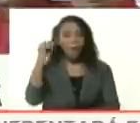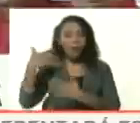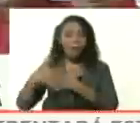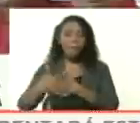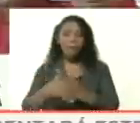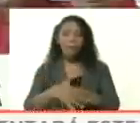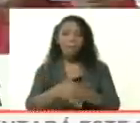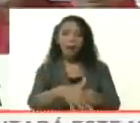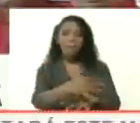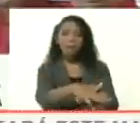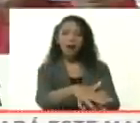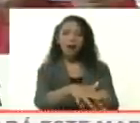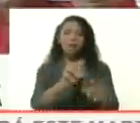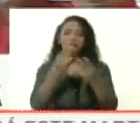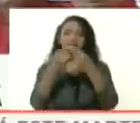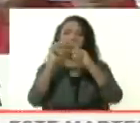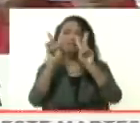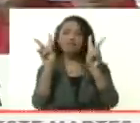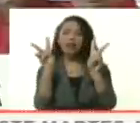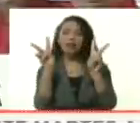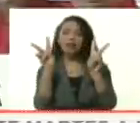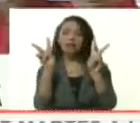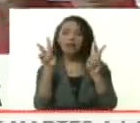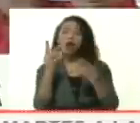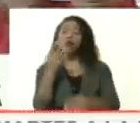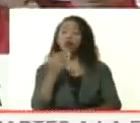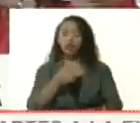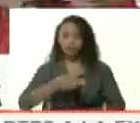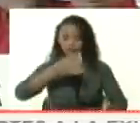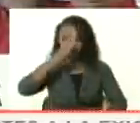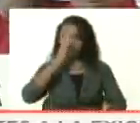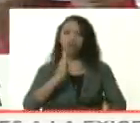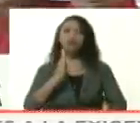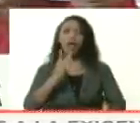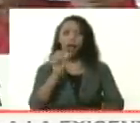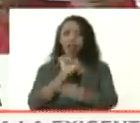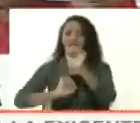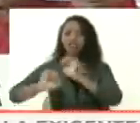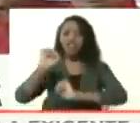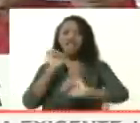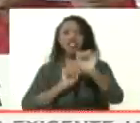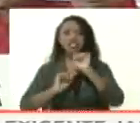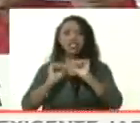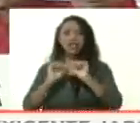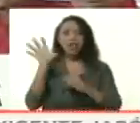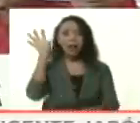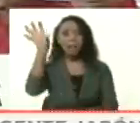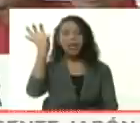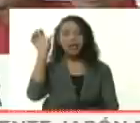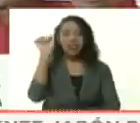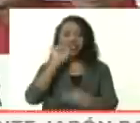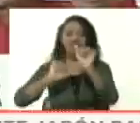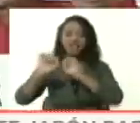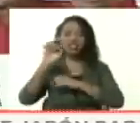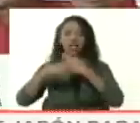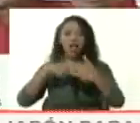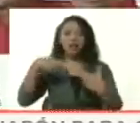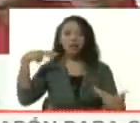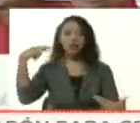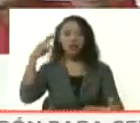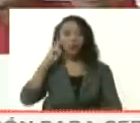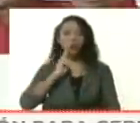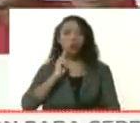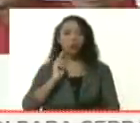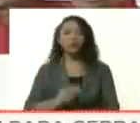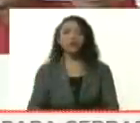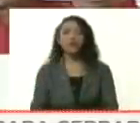a marchar en paz, pero con mucha firmeza, para la defensa de la patria, para la defensa de la revolución bolivariana.